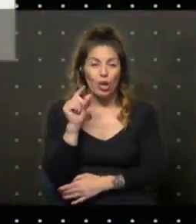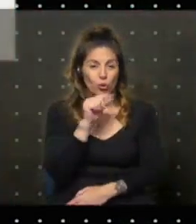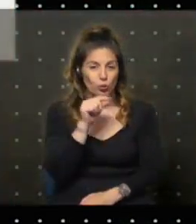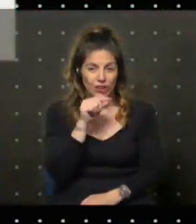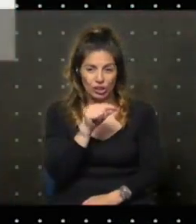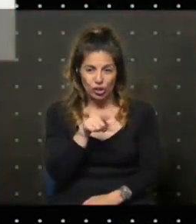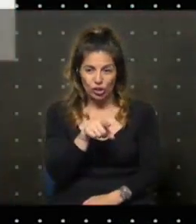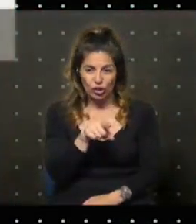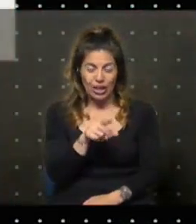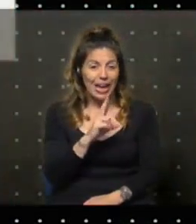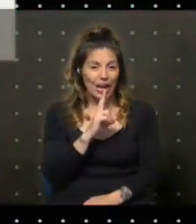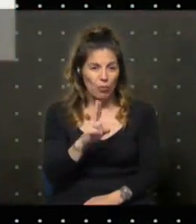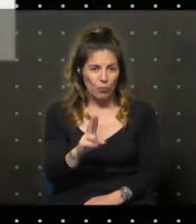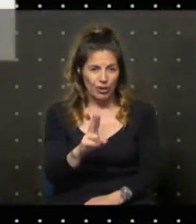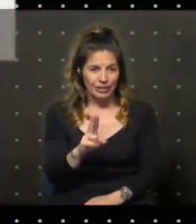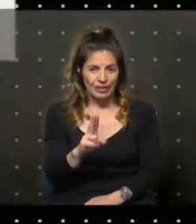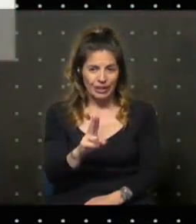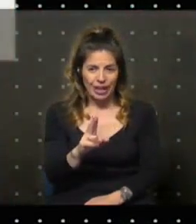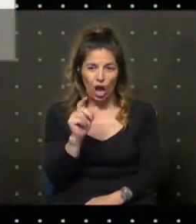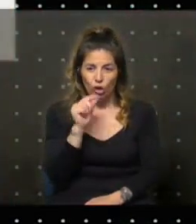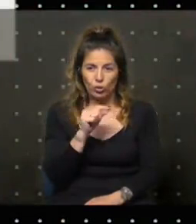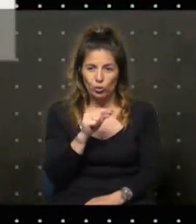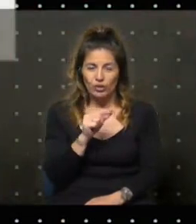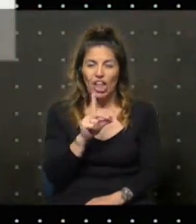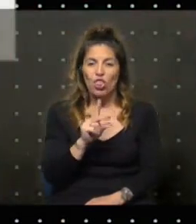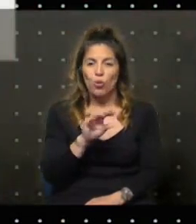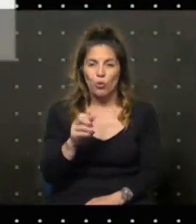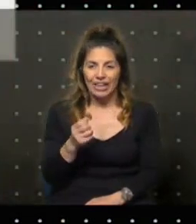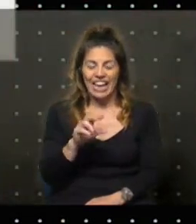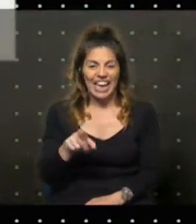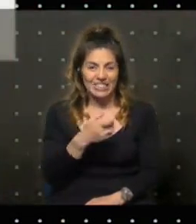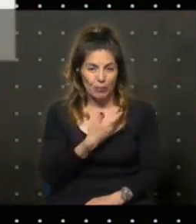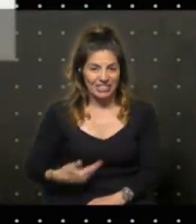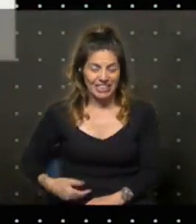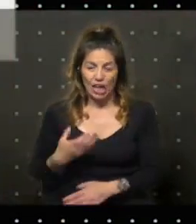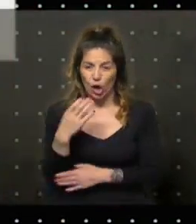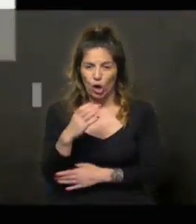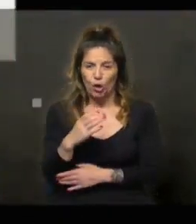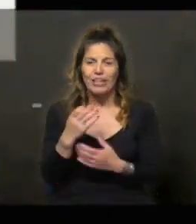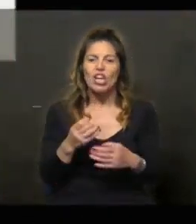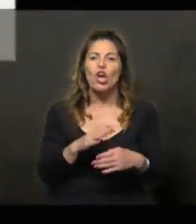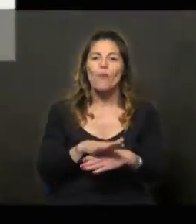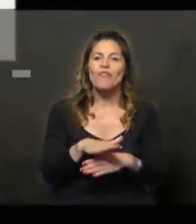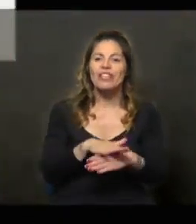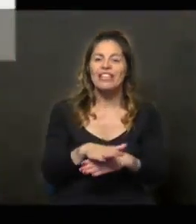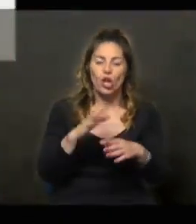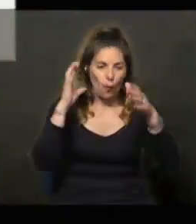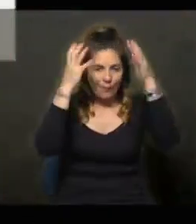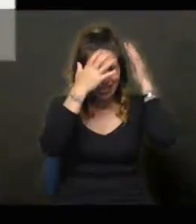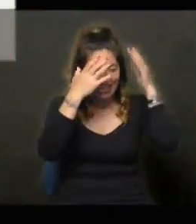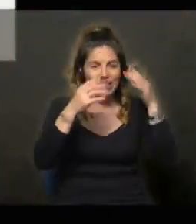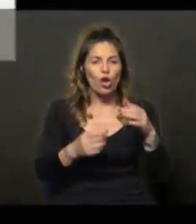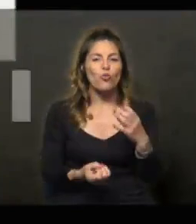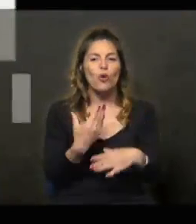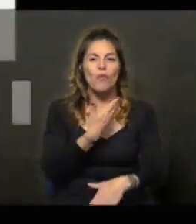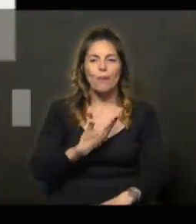siguiente en respuesta a un tweet de Iván Duque expresidente de Colombia ú había puesto quiero extender mi felicitación a Javier Miley quien se convierte hoy en el